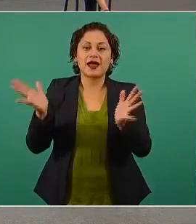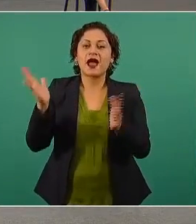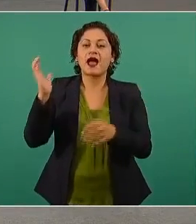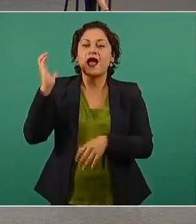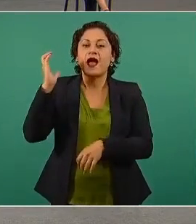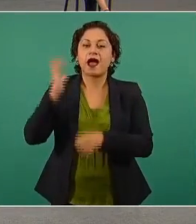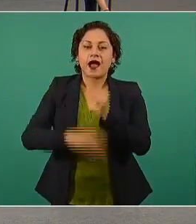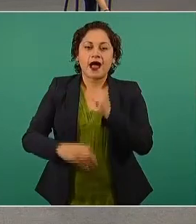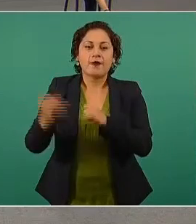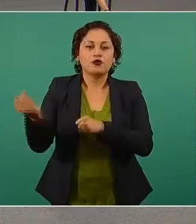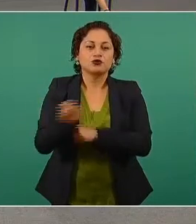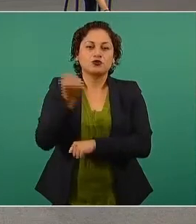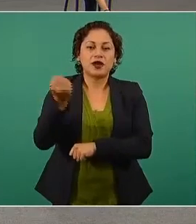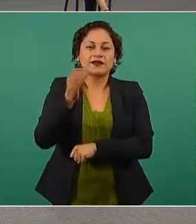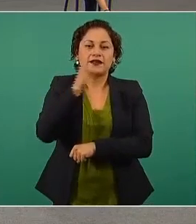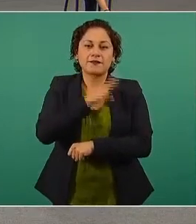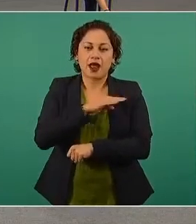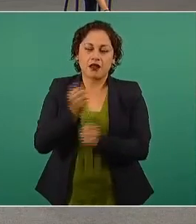Abrazos también